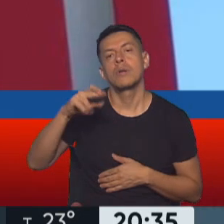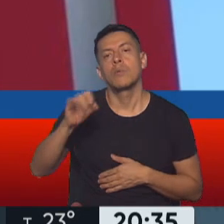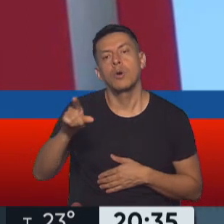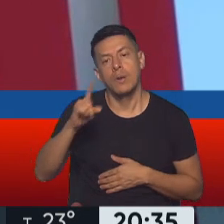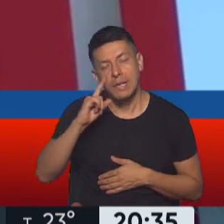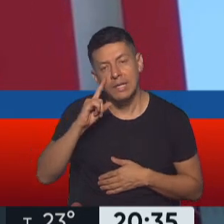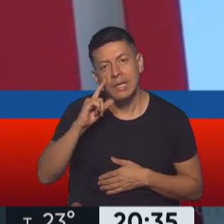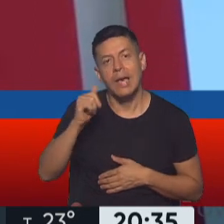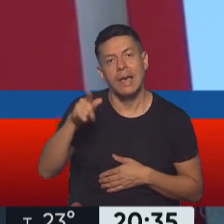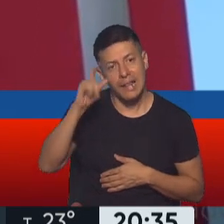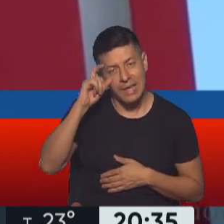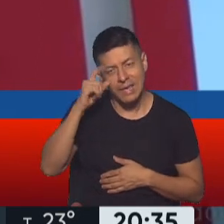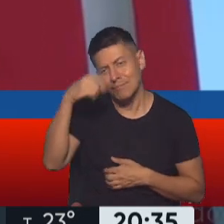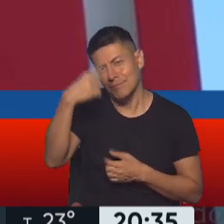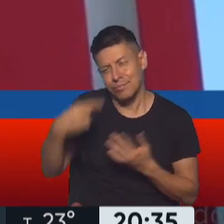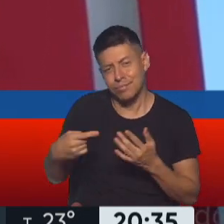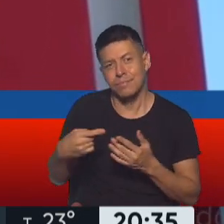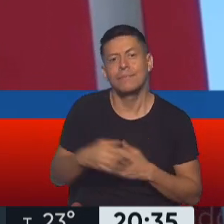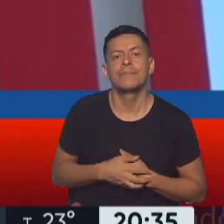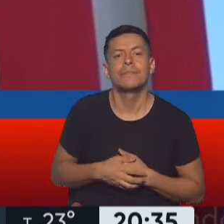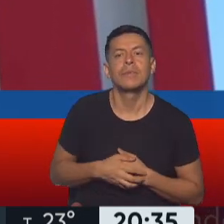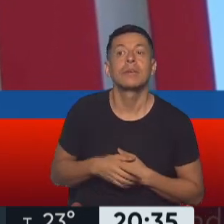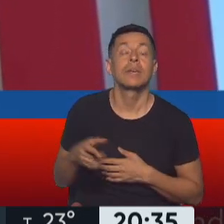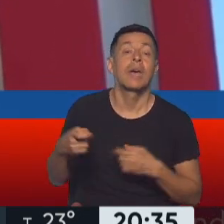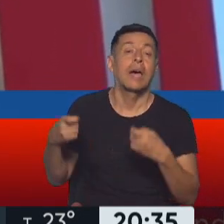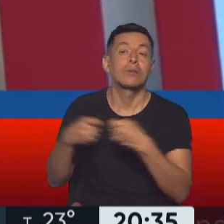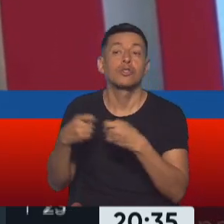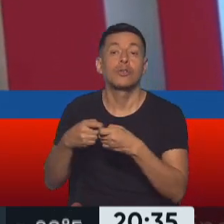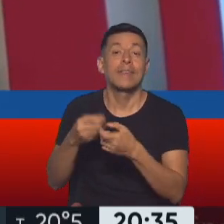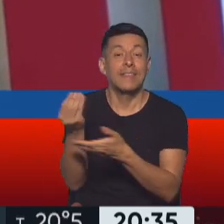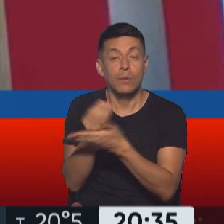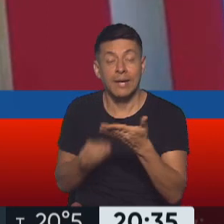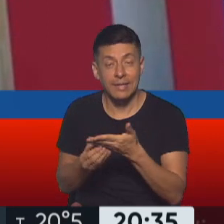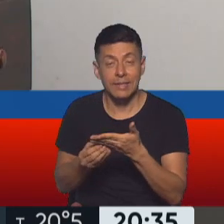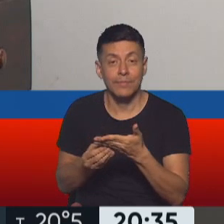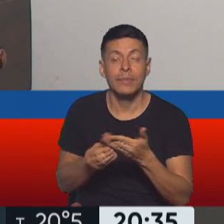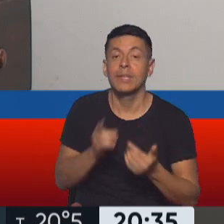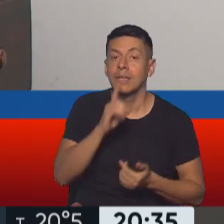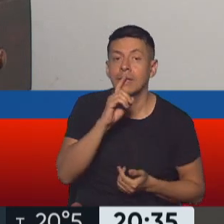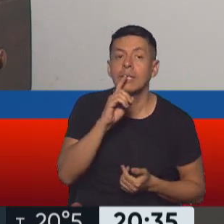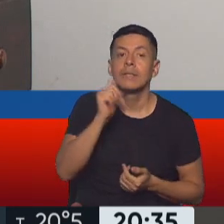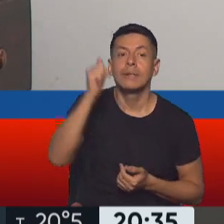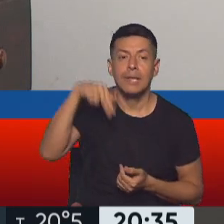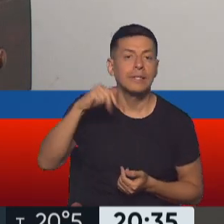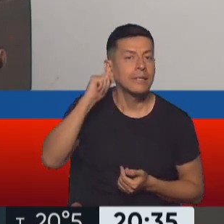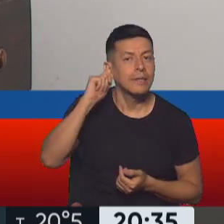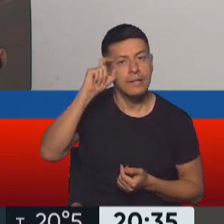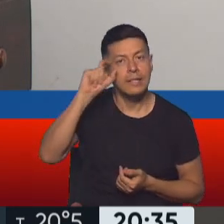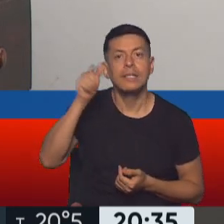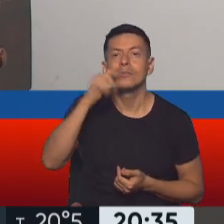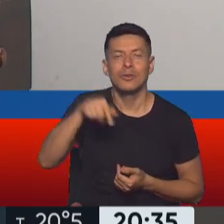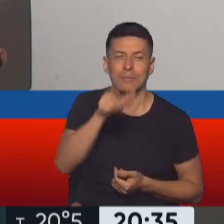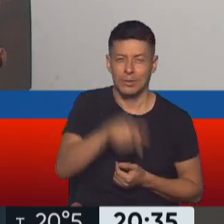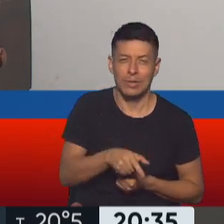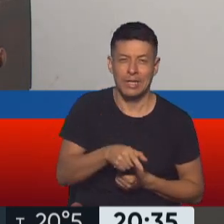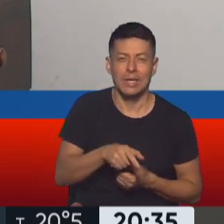quien preside la ada la asociación de dibujantes y swan guillermo tángelson que es un escritor que tenía conexiones con el